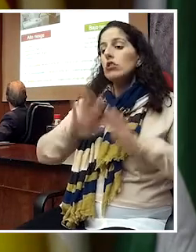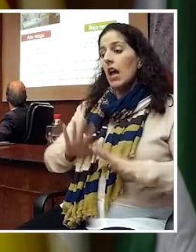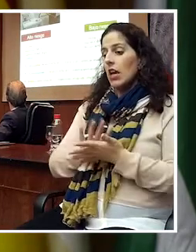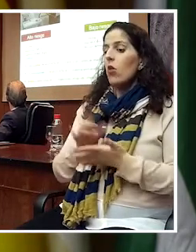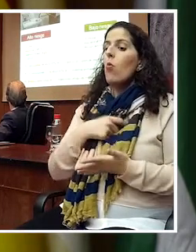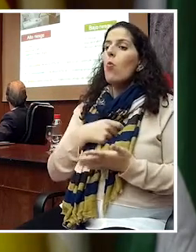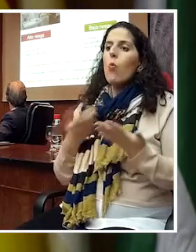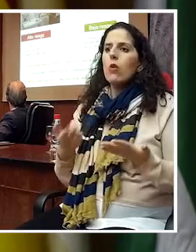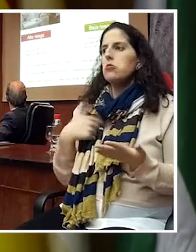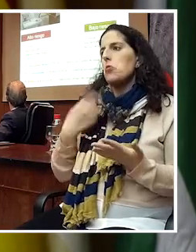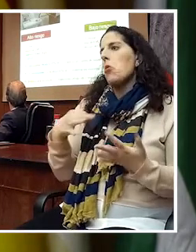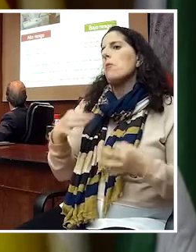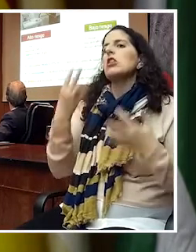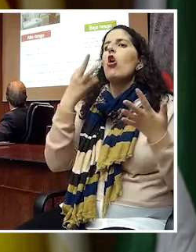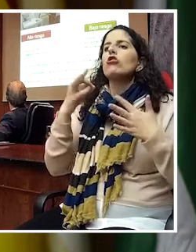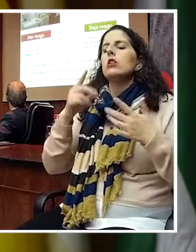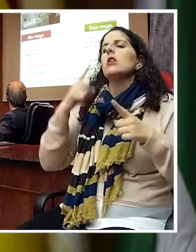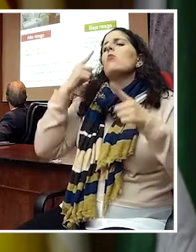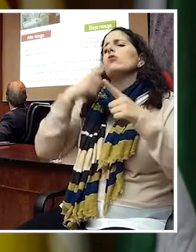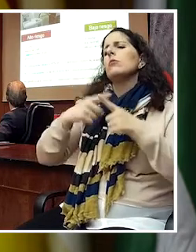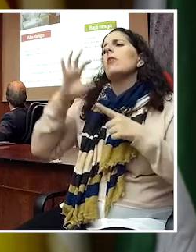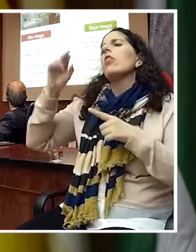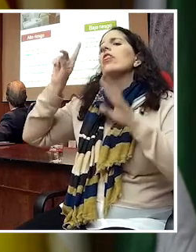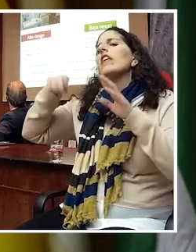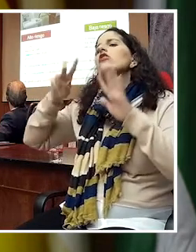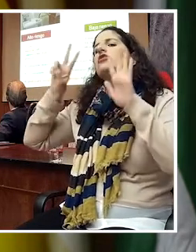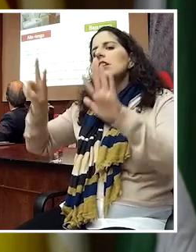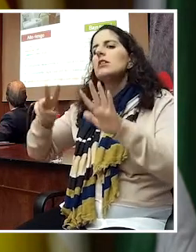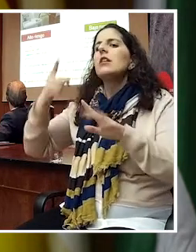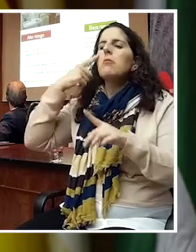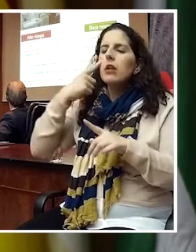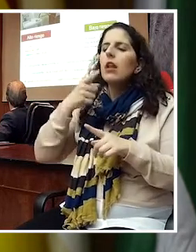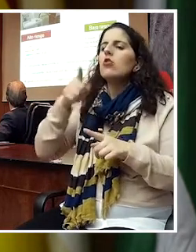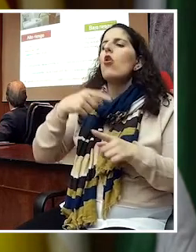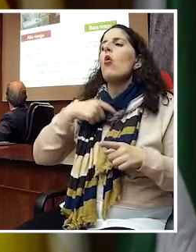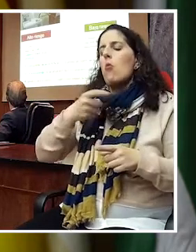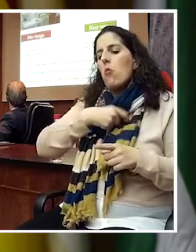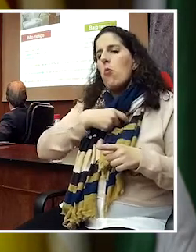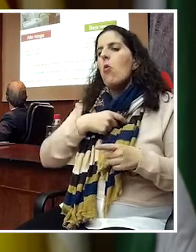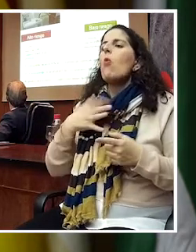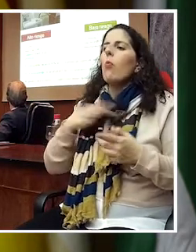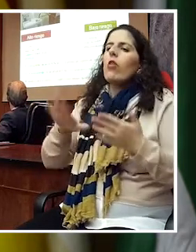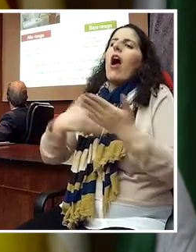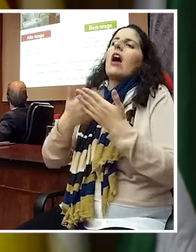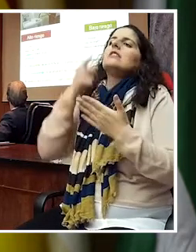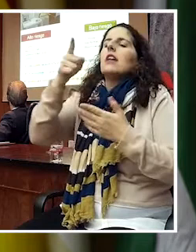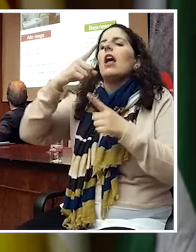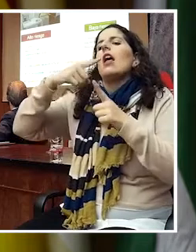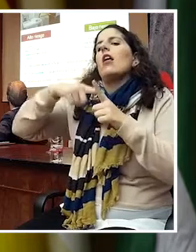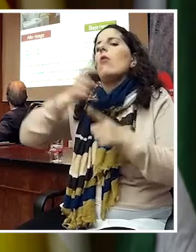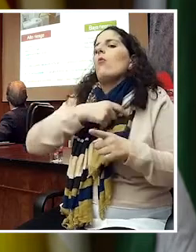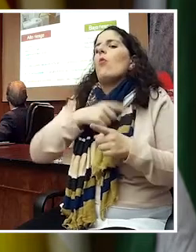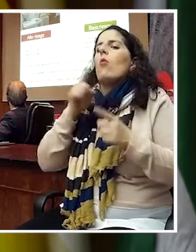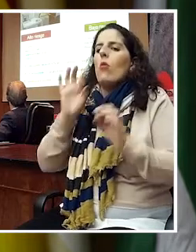70% de intensidad, se multiplica por 0,7 y se le suma la frecuencia cardíaca de reposo. Y el tercer supuesto es pacientes que no tengan